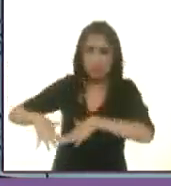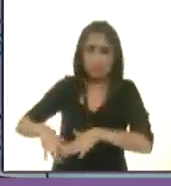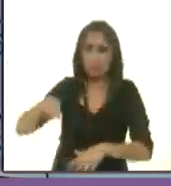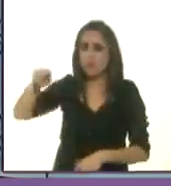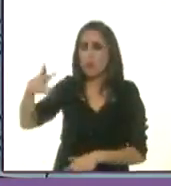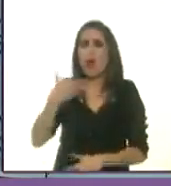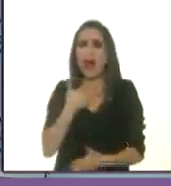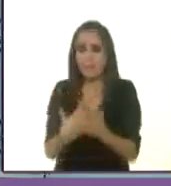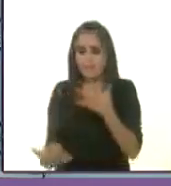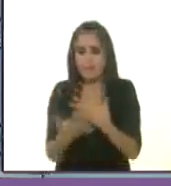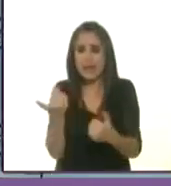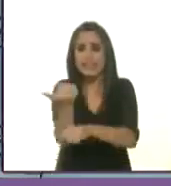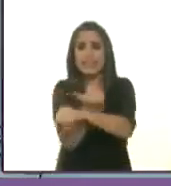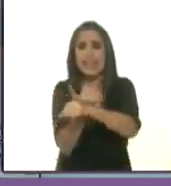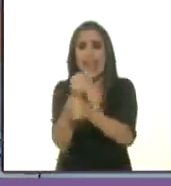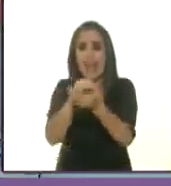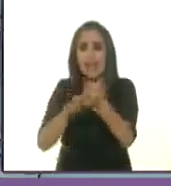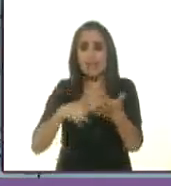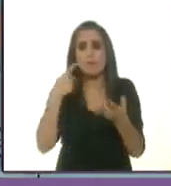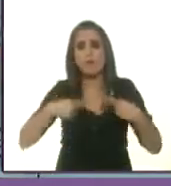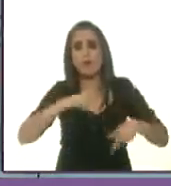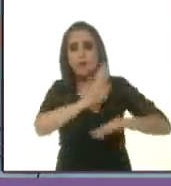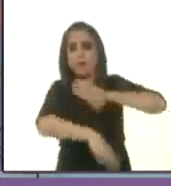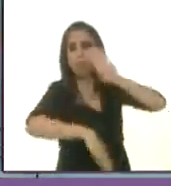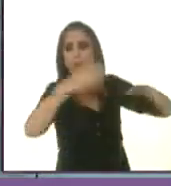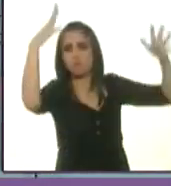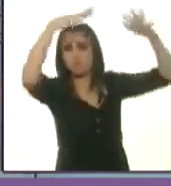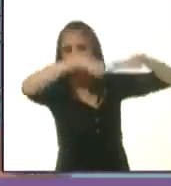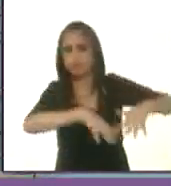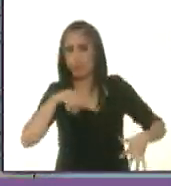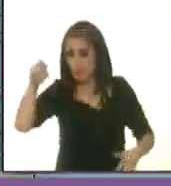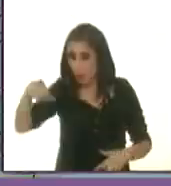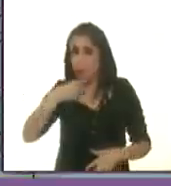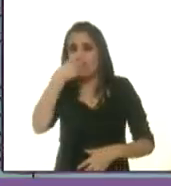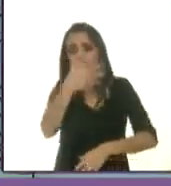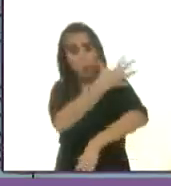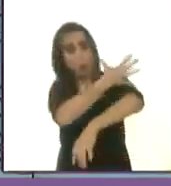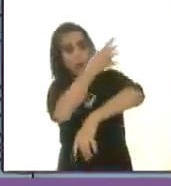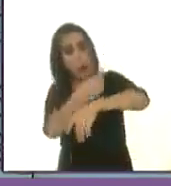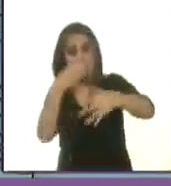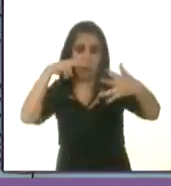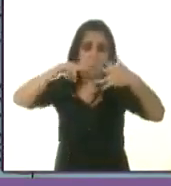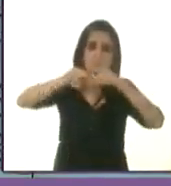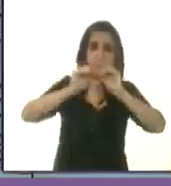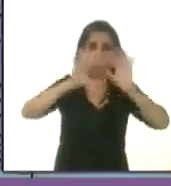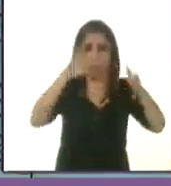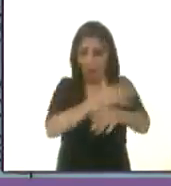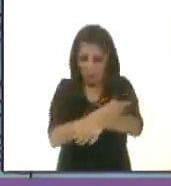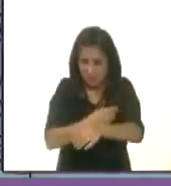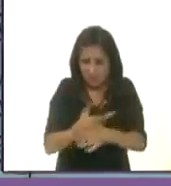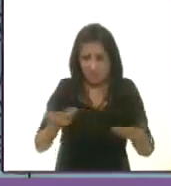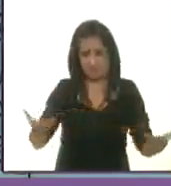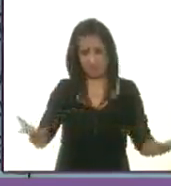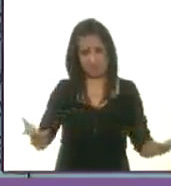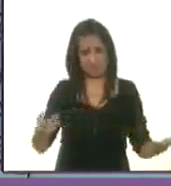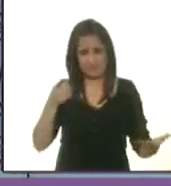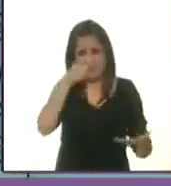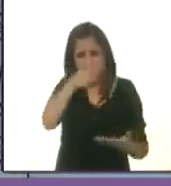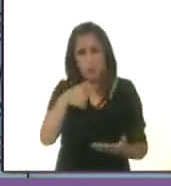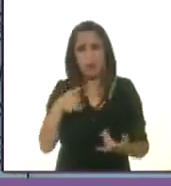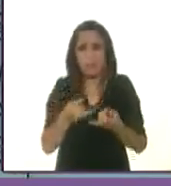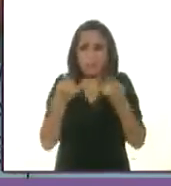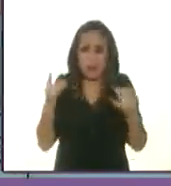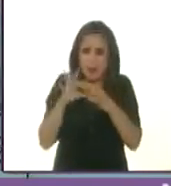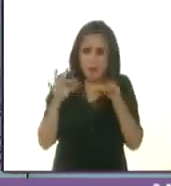manos y no rindes cuentas tu hablando de rendición de cuentas cuál es la historia que quieres es hablar de la que quieres